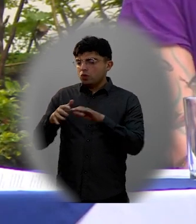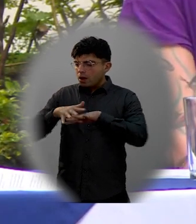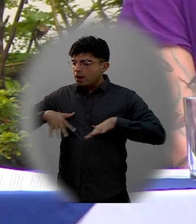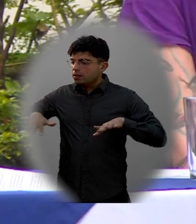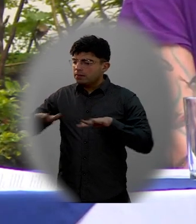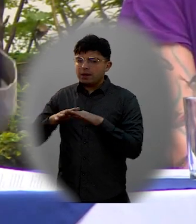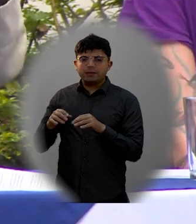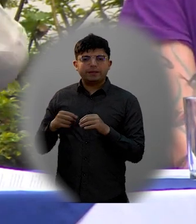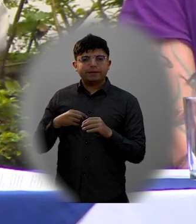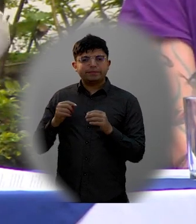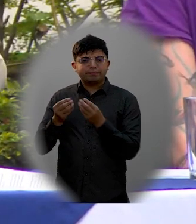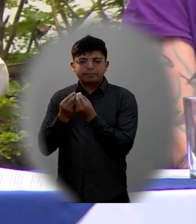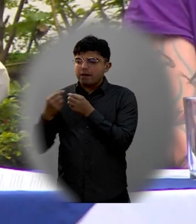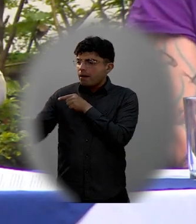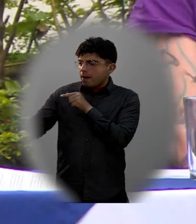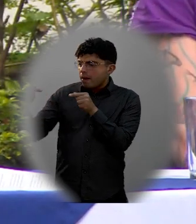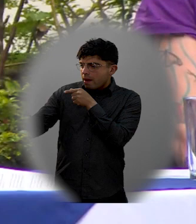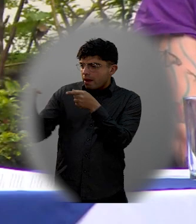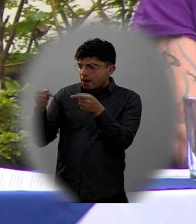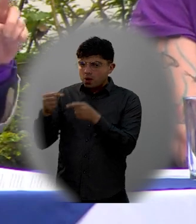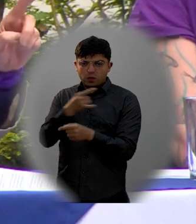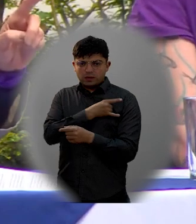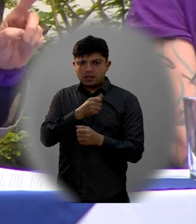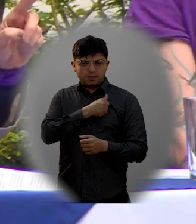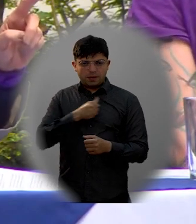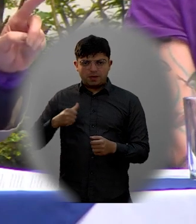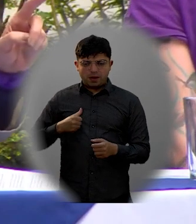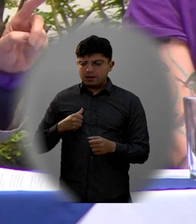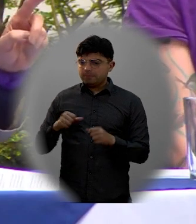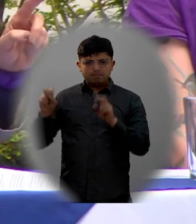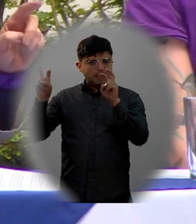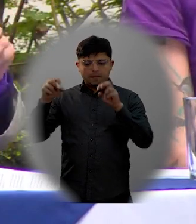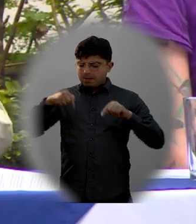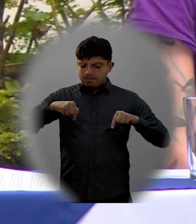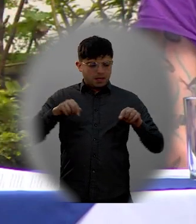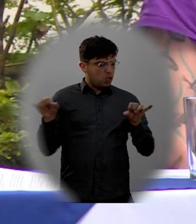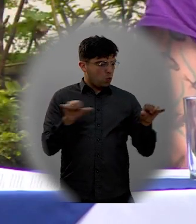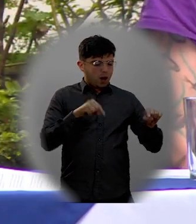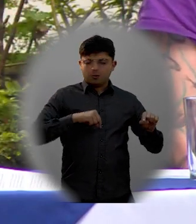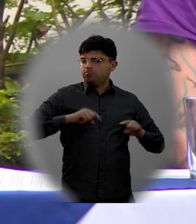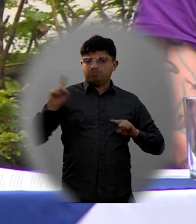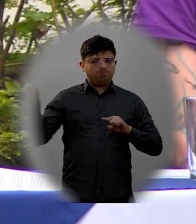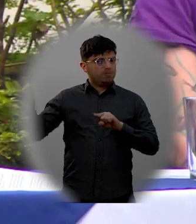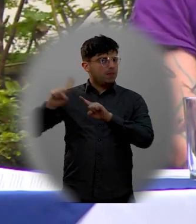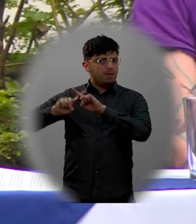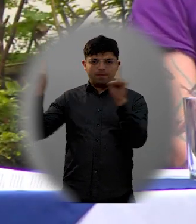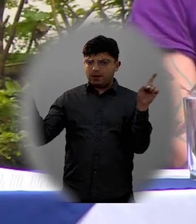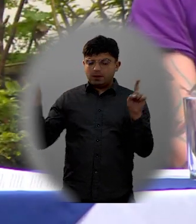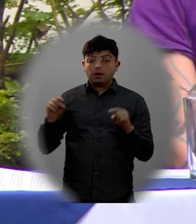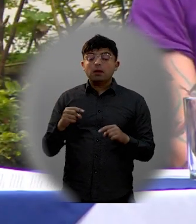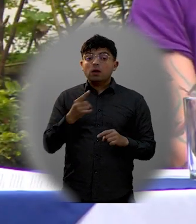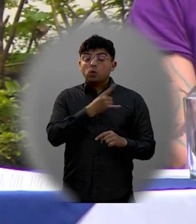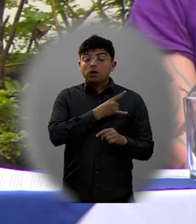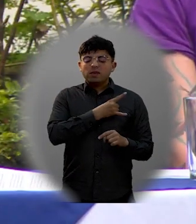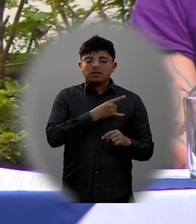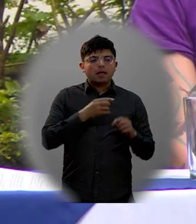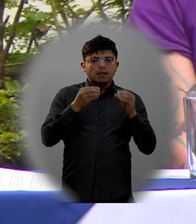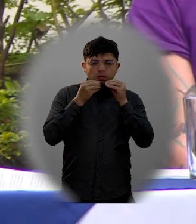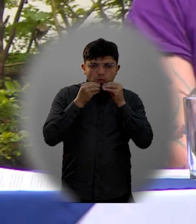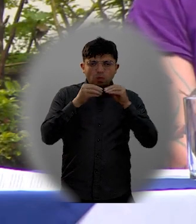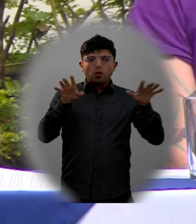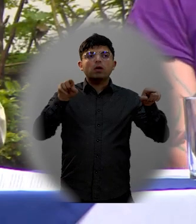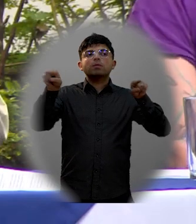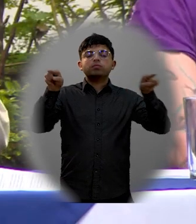de universidades privadas donde esto no se está discutiendo, donde han sido las universidades públicas